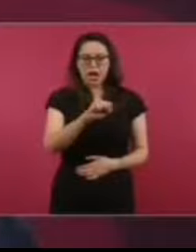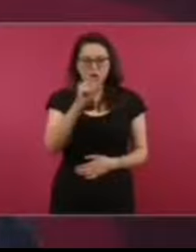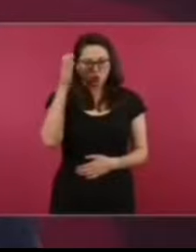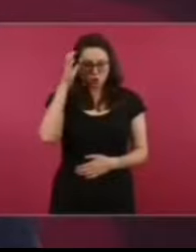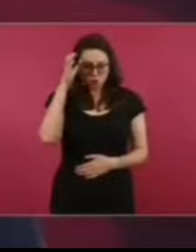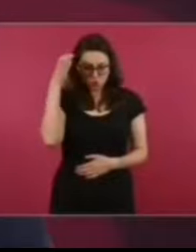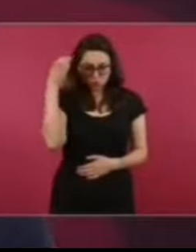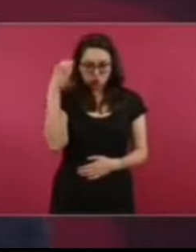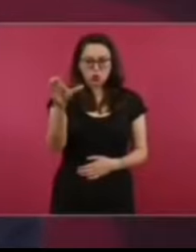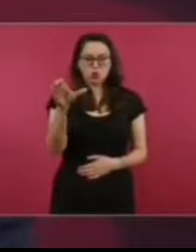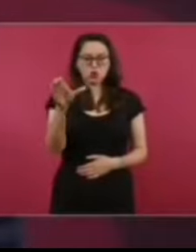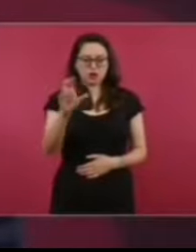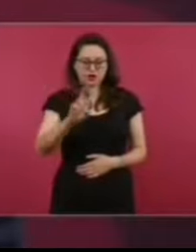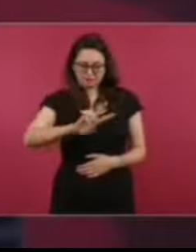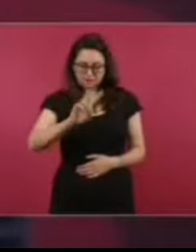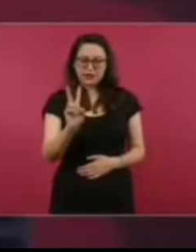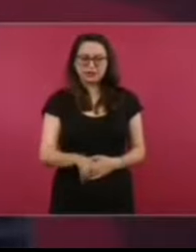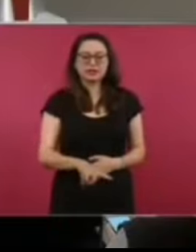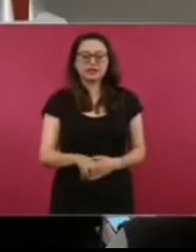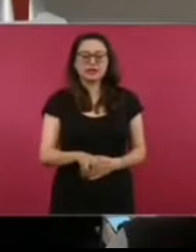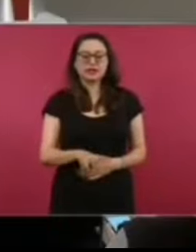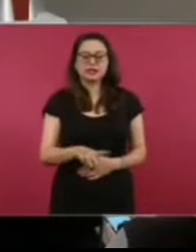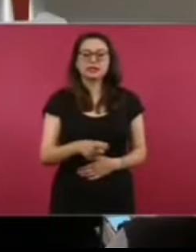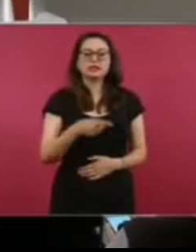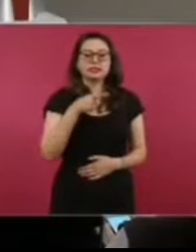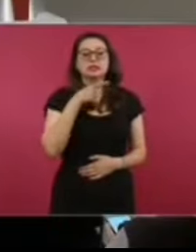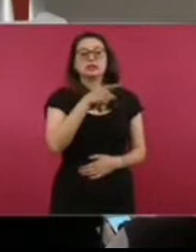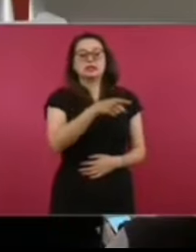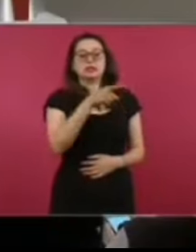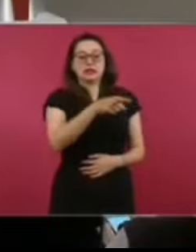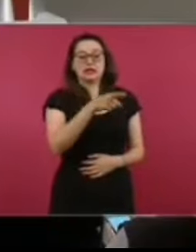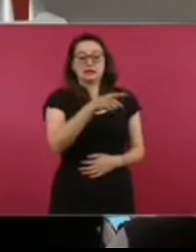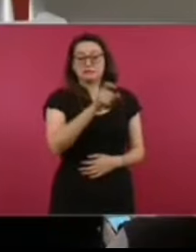Ese es el conductor este que dice, tú mientes.